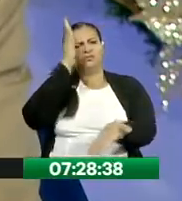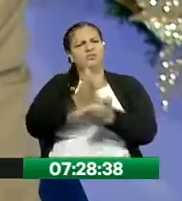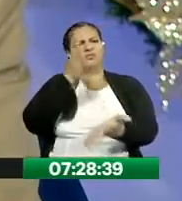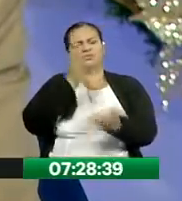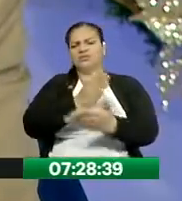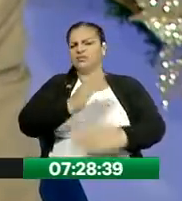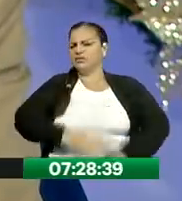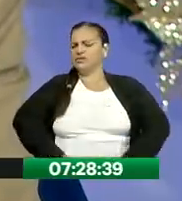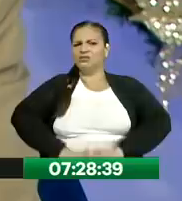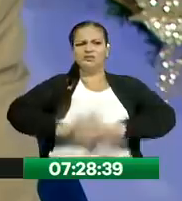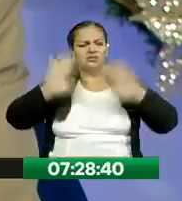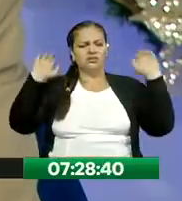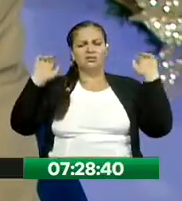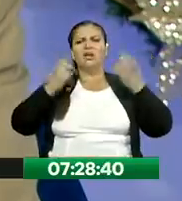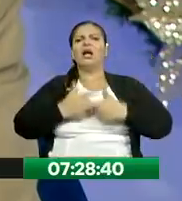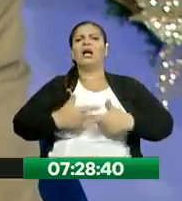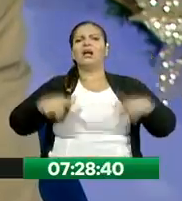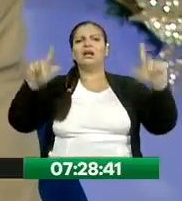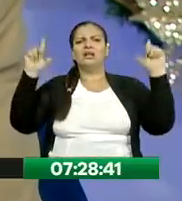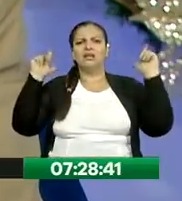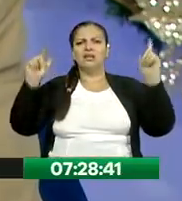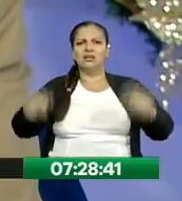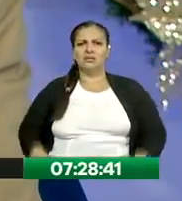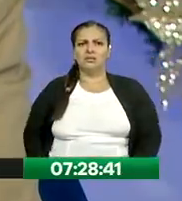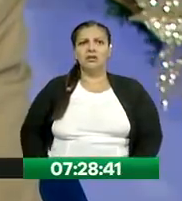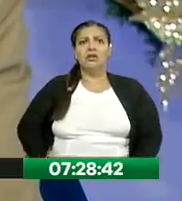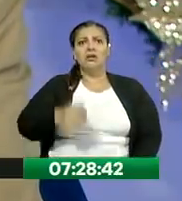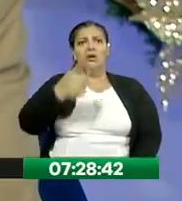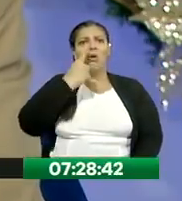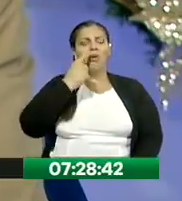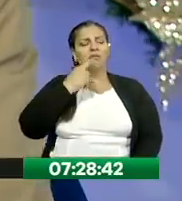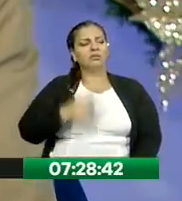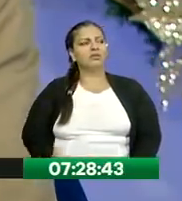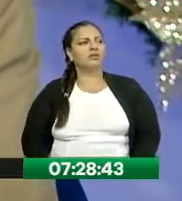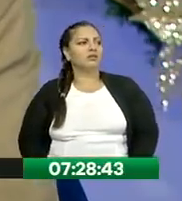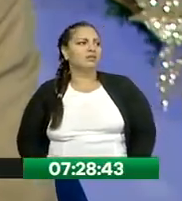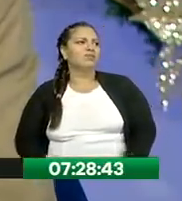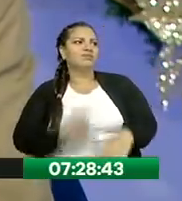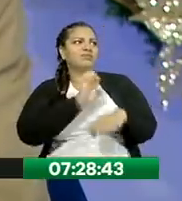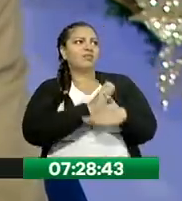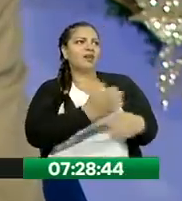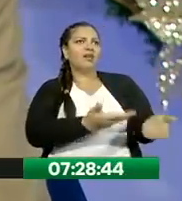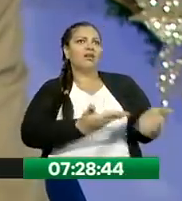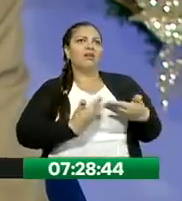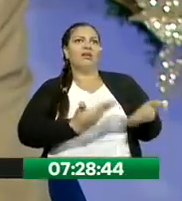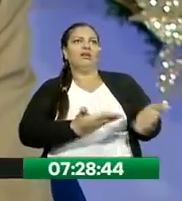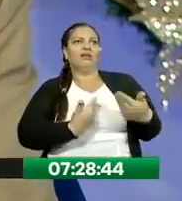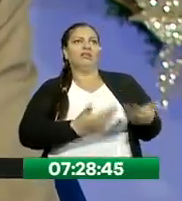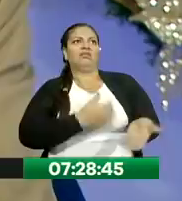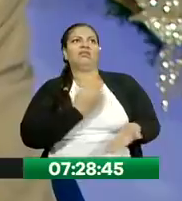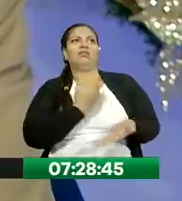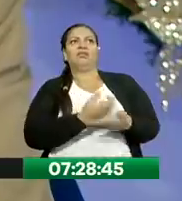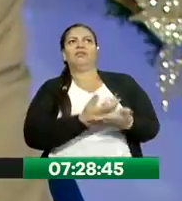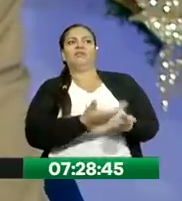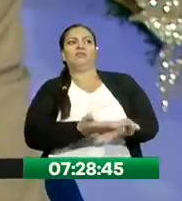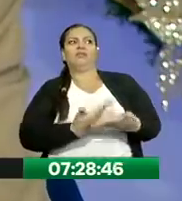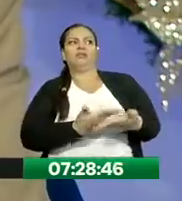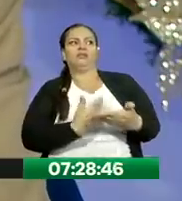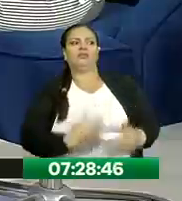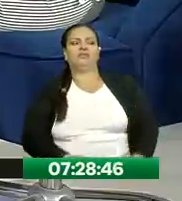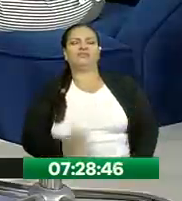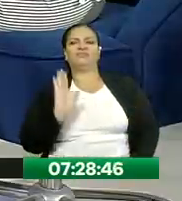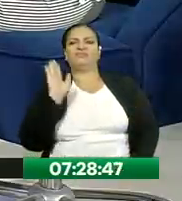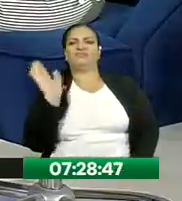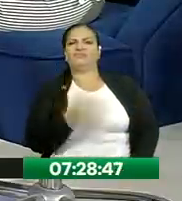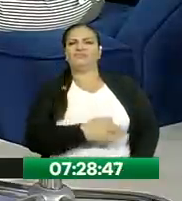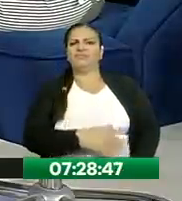desprecio hacia el país ecuatoriano, que hasta llegó a otorgarle en un extremo de generosidad la nacionalidad ecuatoriana. Oiga, pero